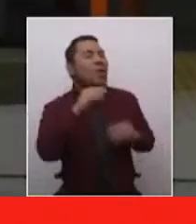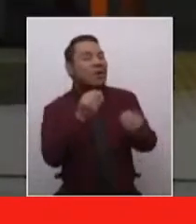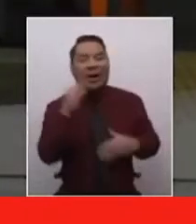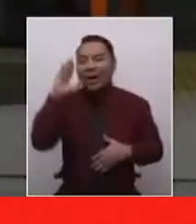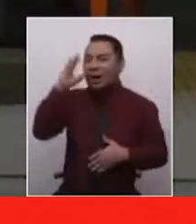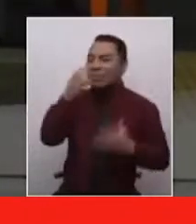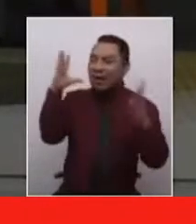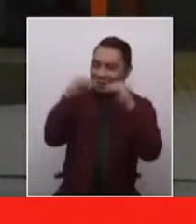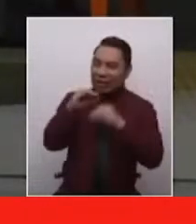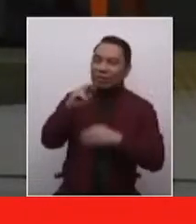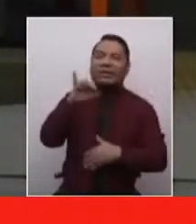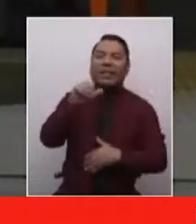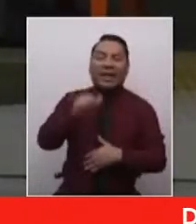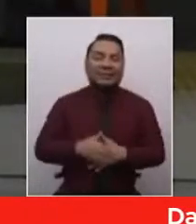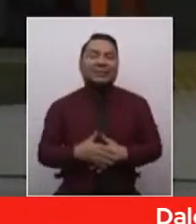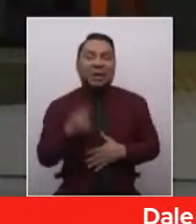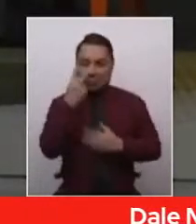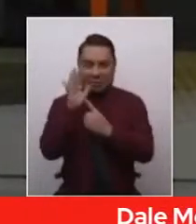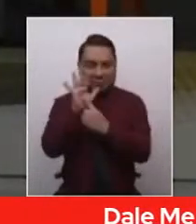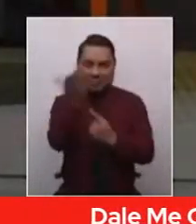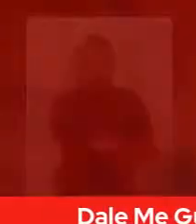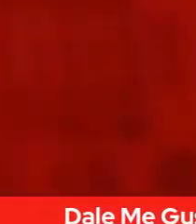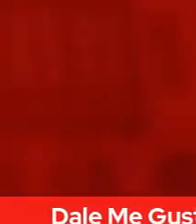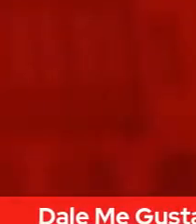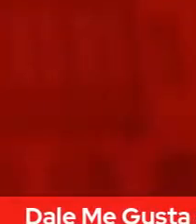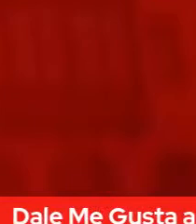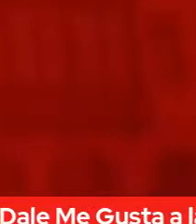Josefina. Conozcamos a los protagonistas.